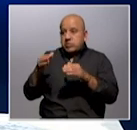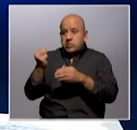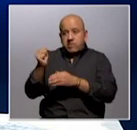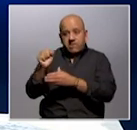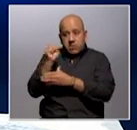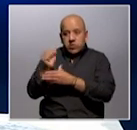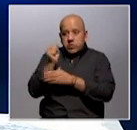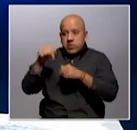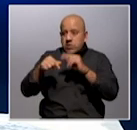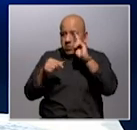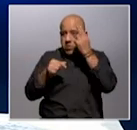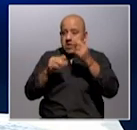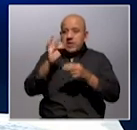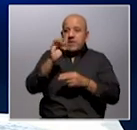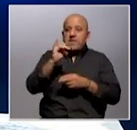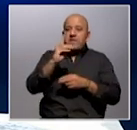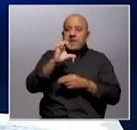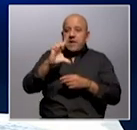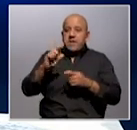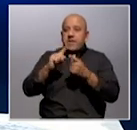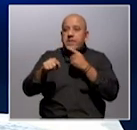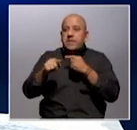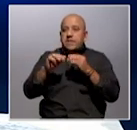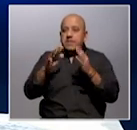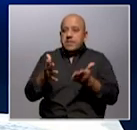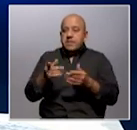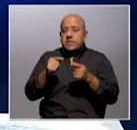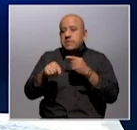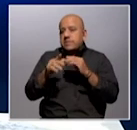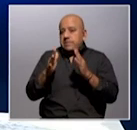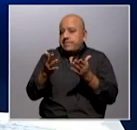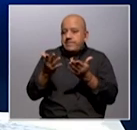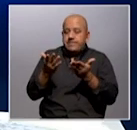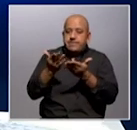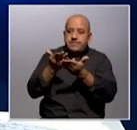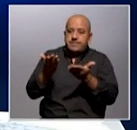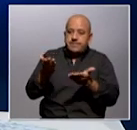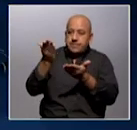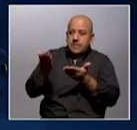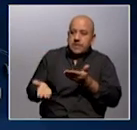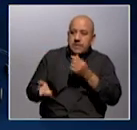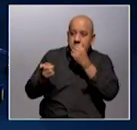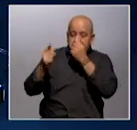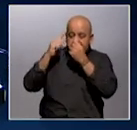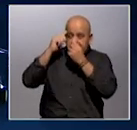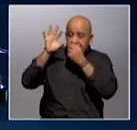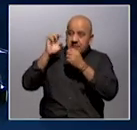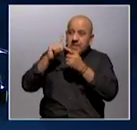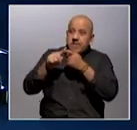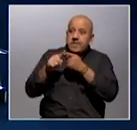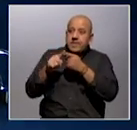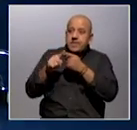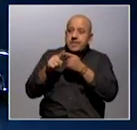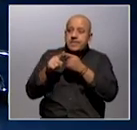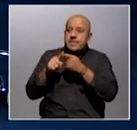uruguay tanto fidel bueno fidel no necesita presentación con vale recordar así al